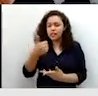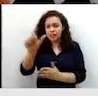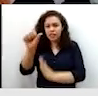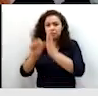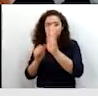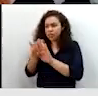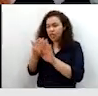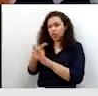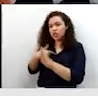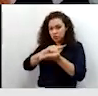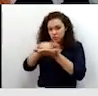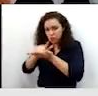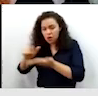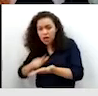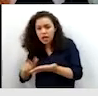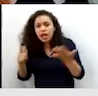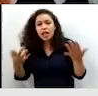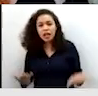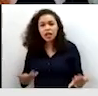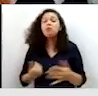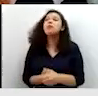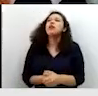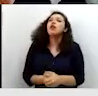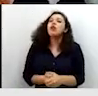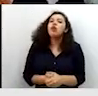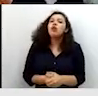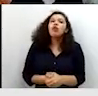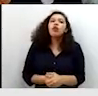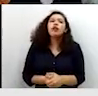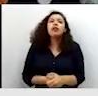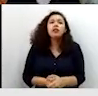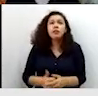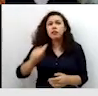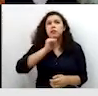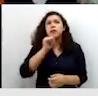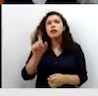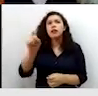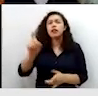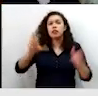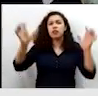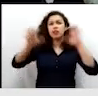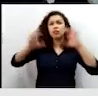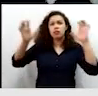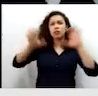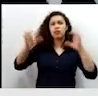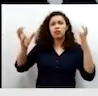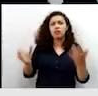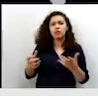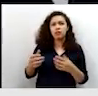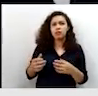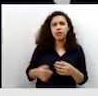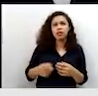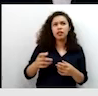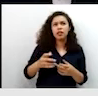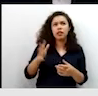meses, no ha habido filtraciones de agua de lluvia, no hay fauna nociva. Casi siempre en estas